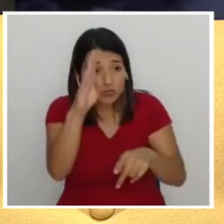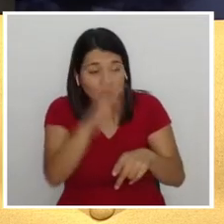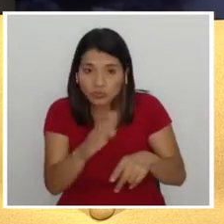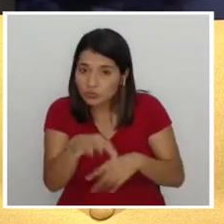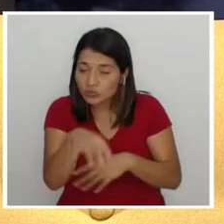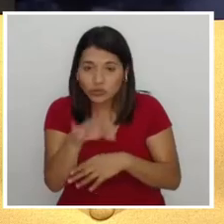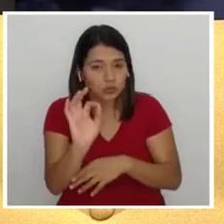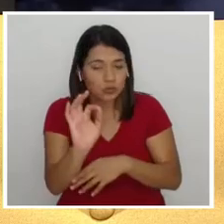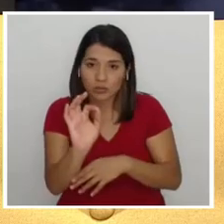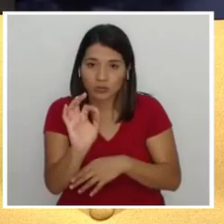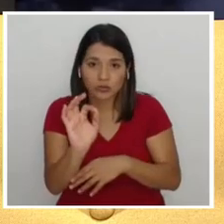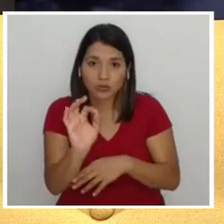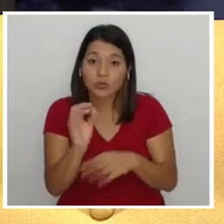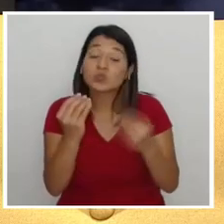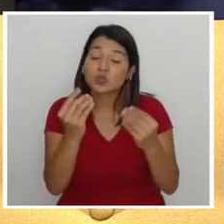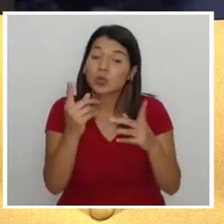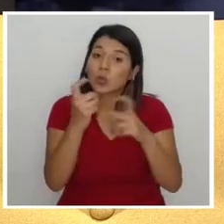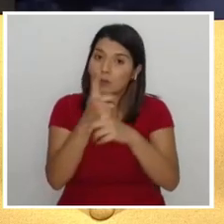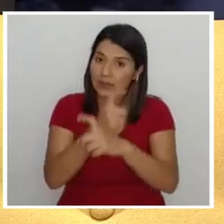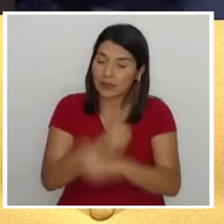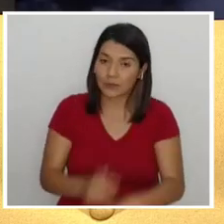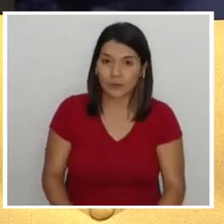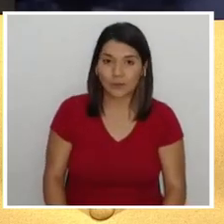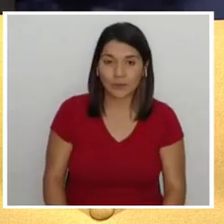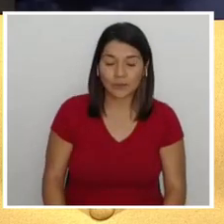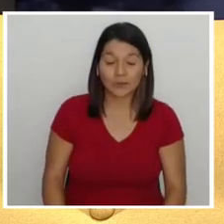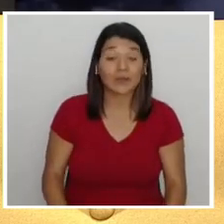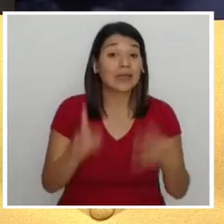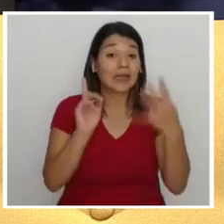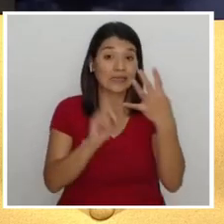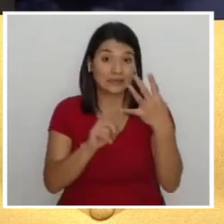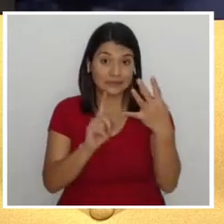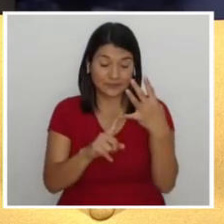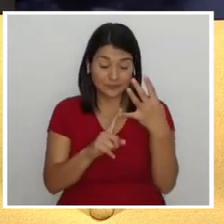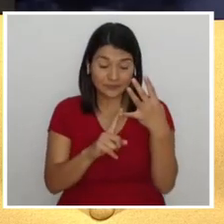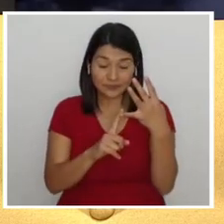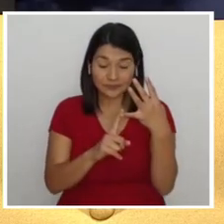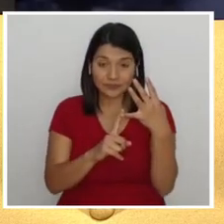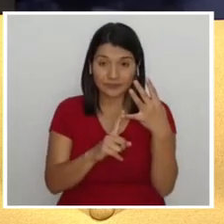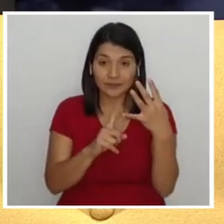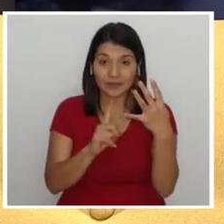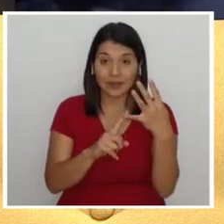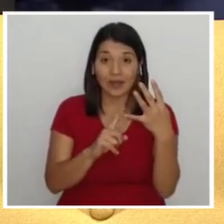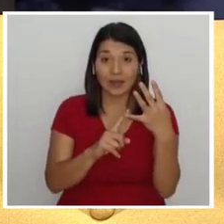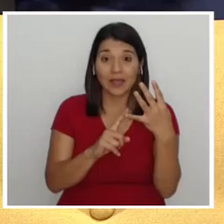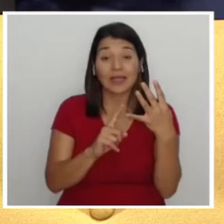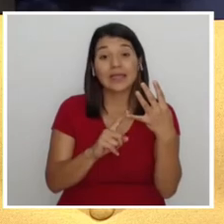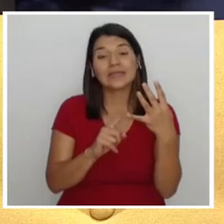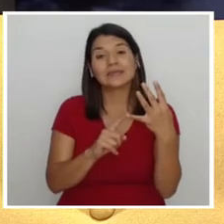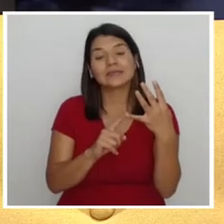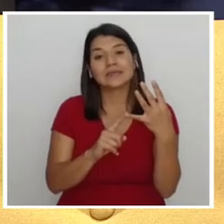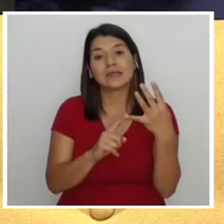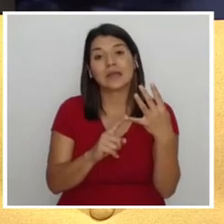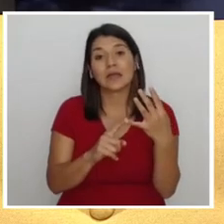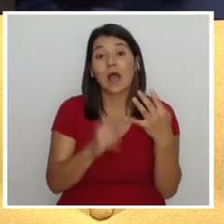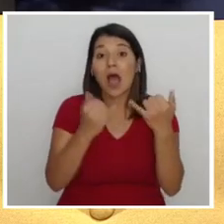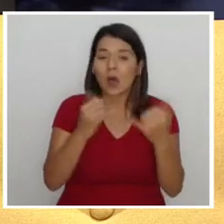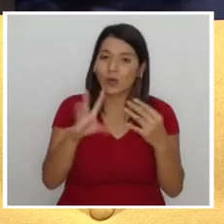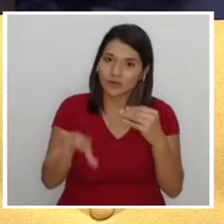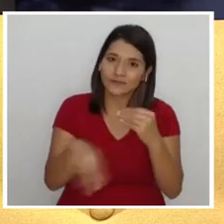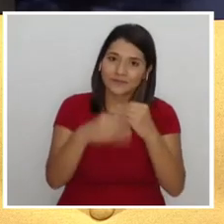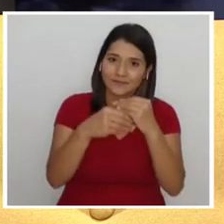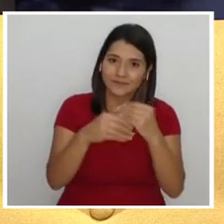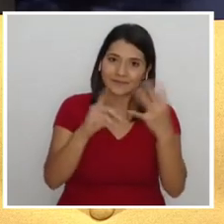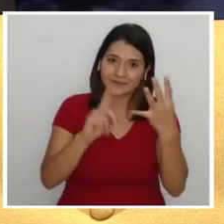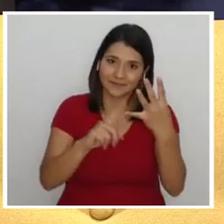es bastante complicado. Y en ese grupo de emergencias, ahora le sumamos la del